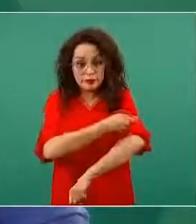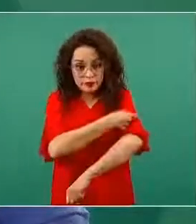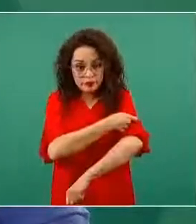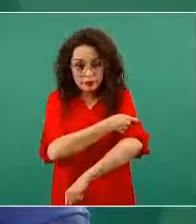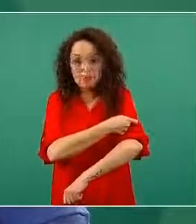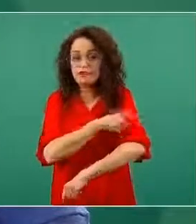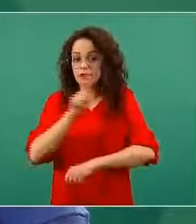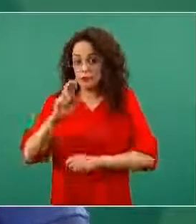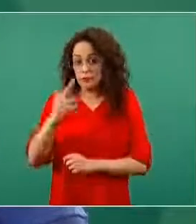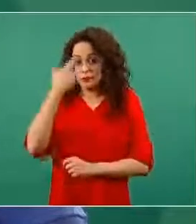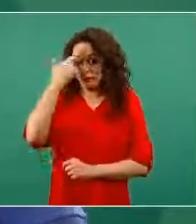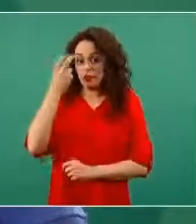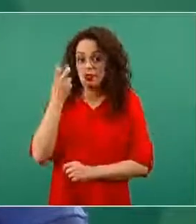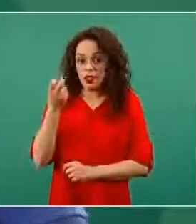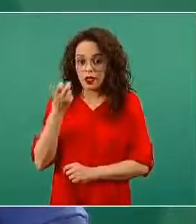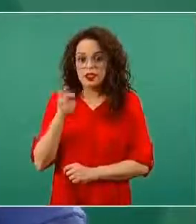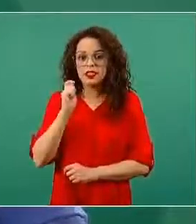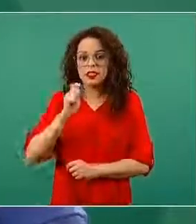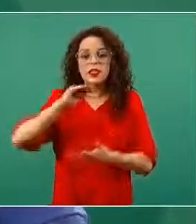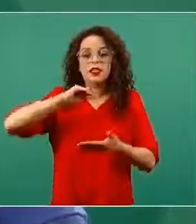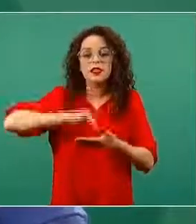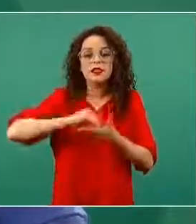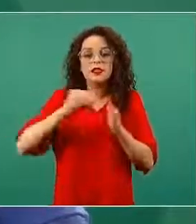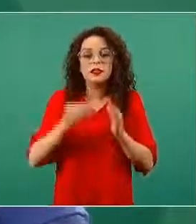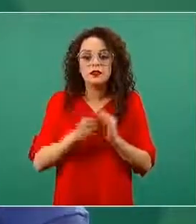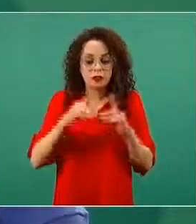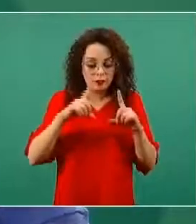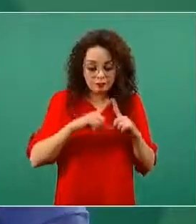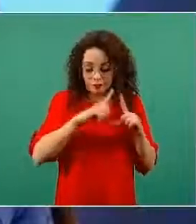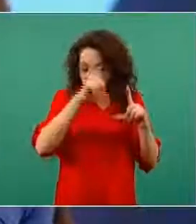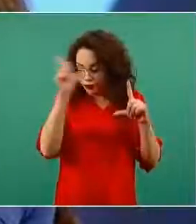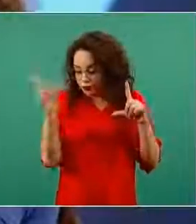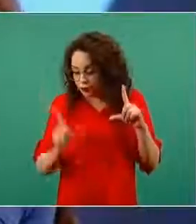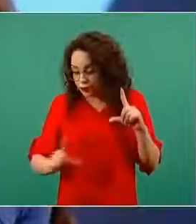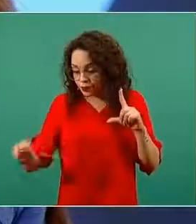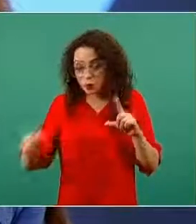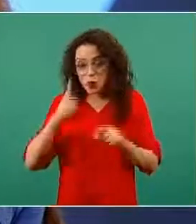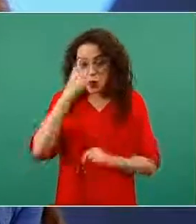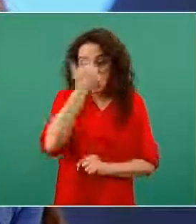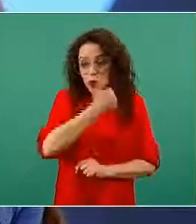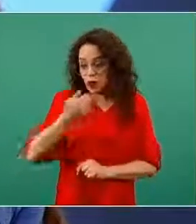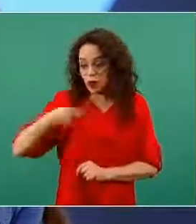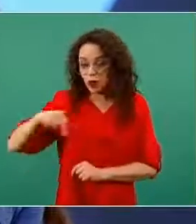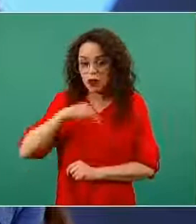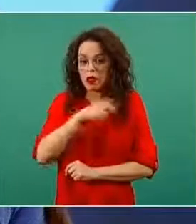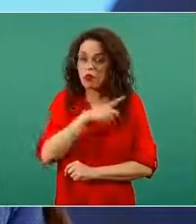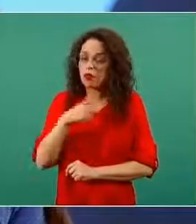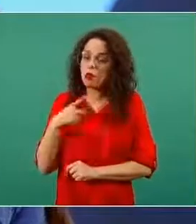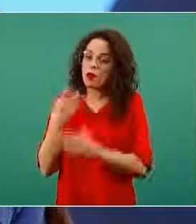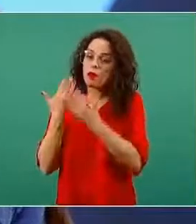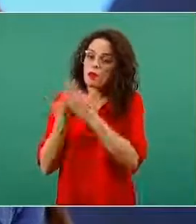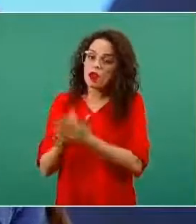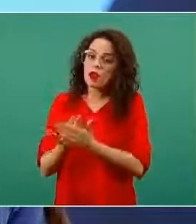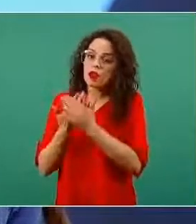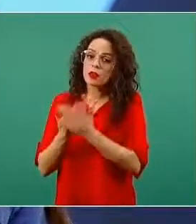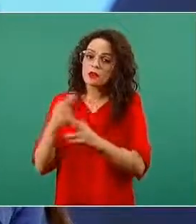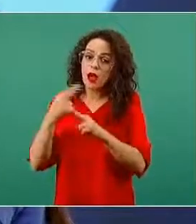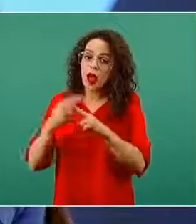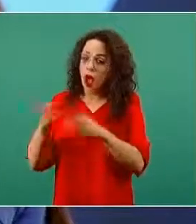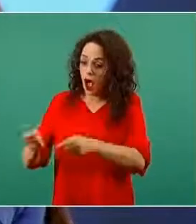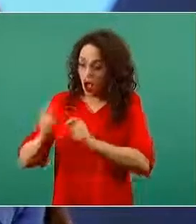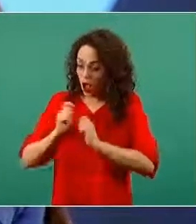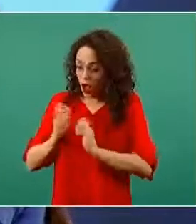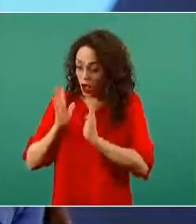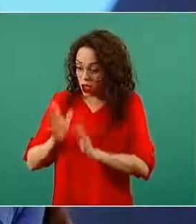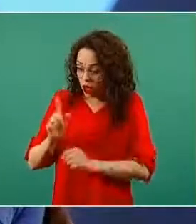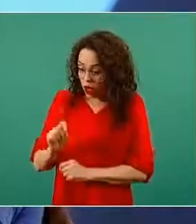recordemos, esta es una estrategia nacional y cada uno de nosotros tenemos que esperar nuestro turno y tenemos que estar seguros